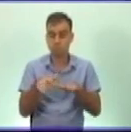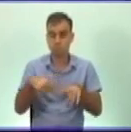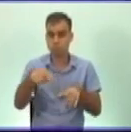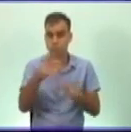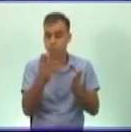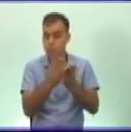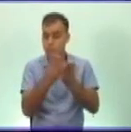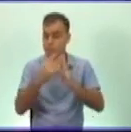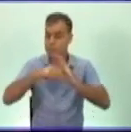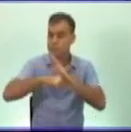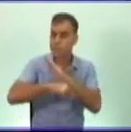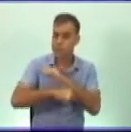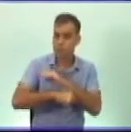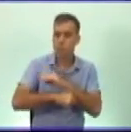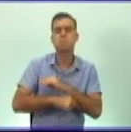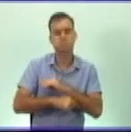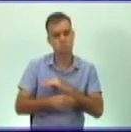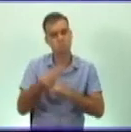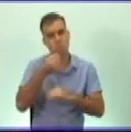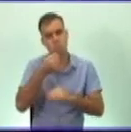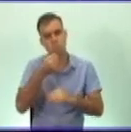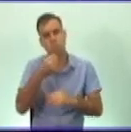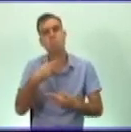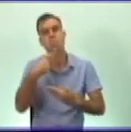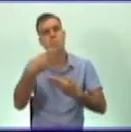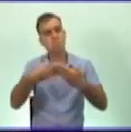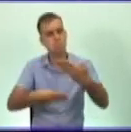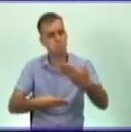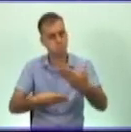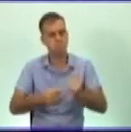hagan, estamos en condiciones de asumir